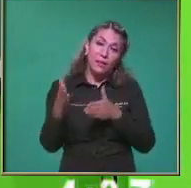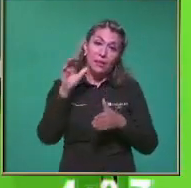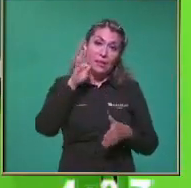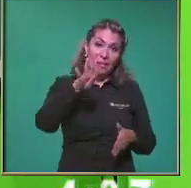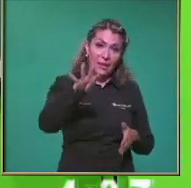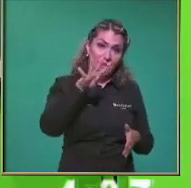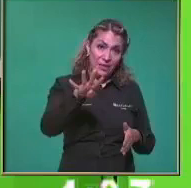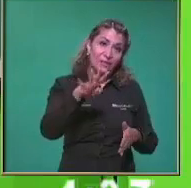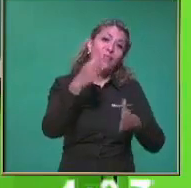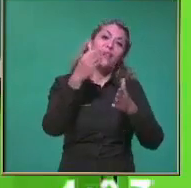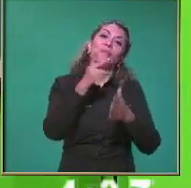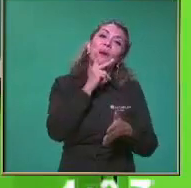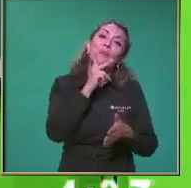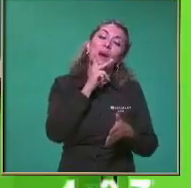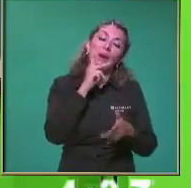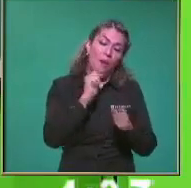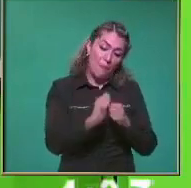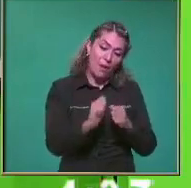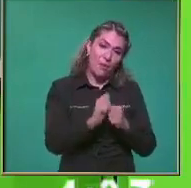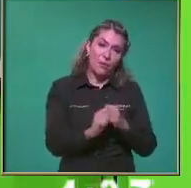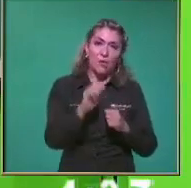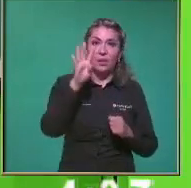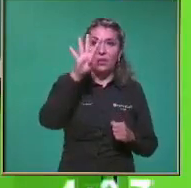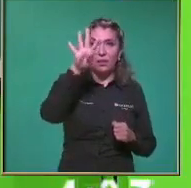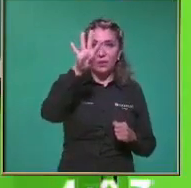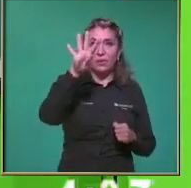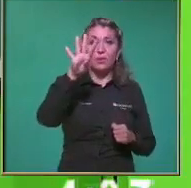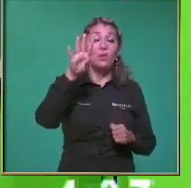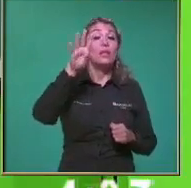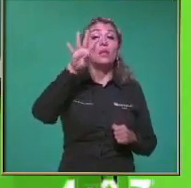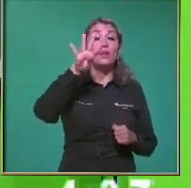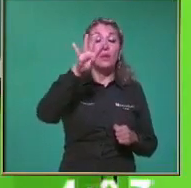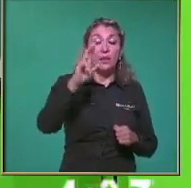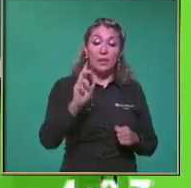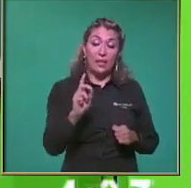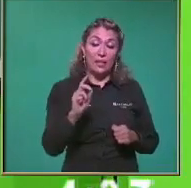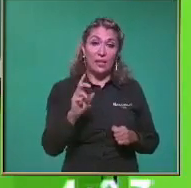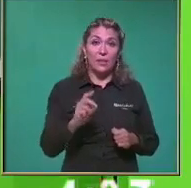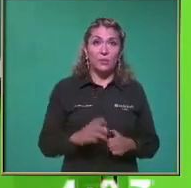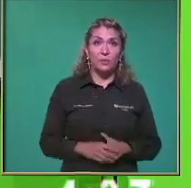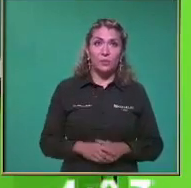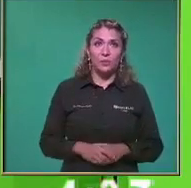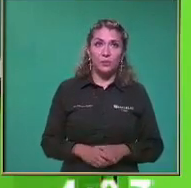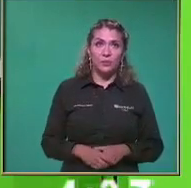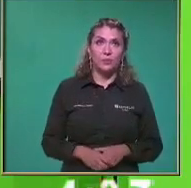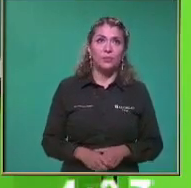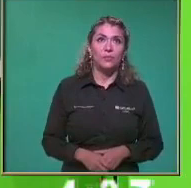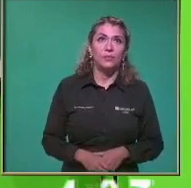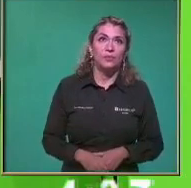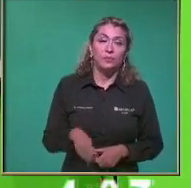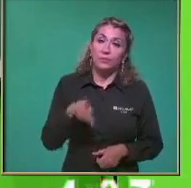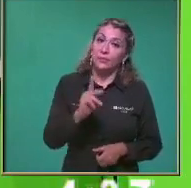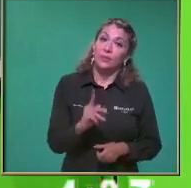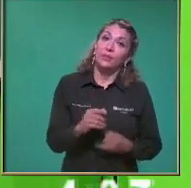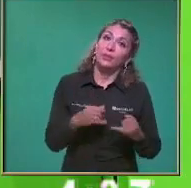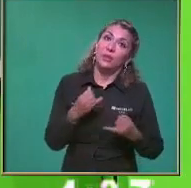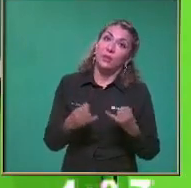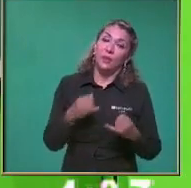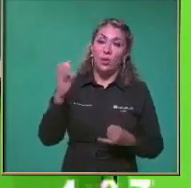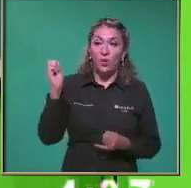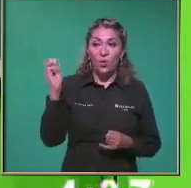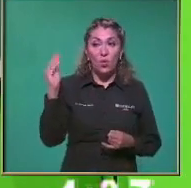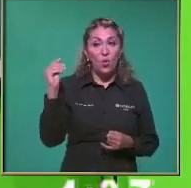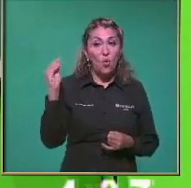el papá. Ya tengo para completar mi tablita. ¿Cuánto puso el papá? Bueno, pero si el juego cuesta 90